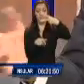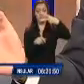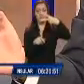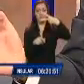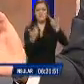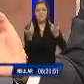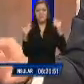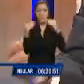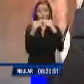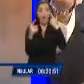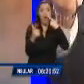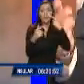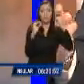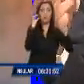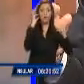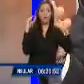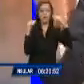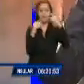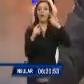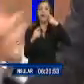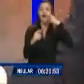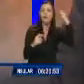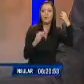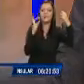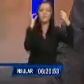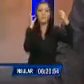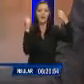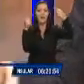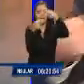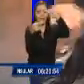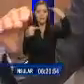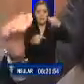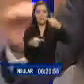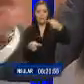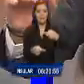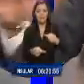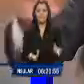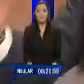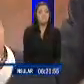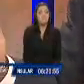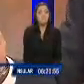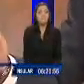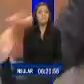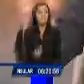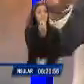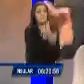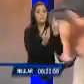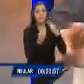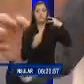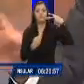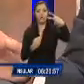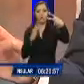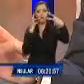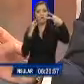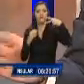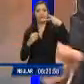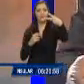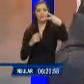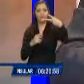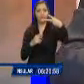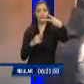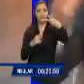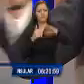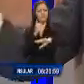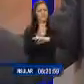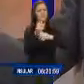de paridad. Tenían que haber un hombre y una mujer, un hombre y una mujer. Nunca nos han explicado por qué pusieron 2 mujeres de suplentes.